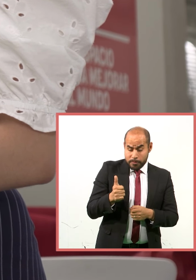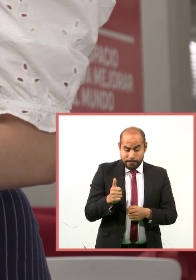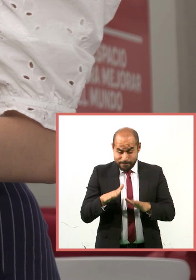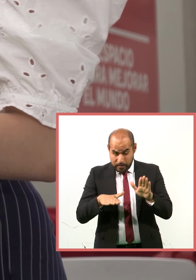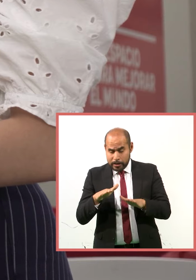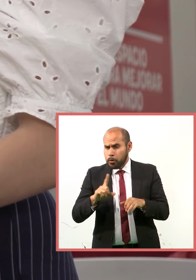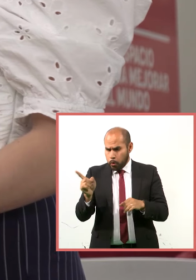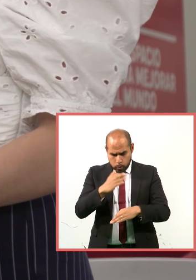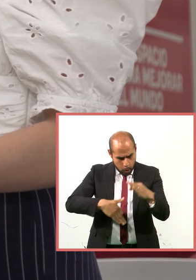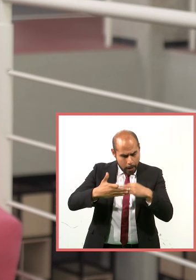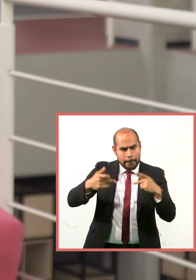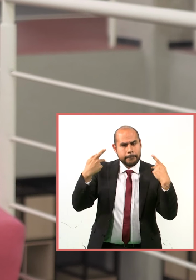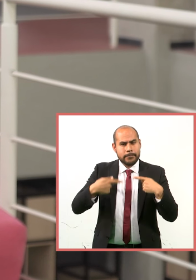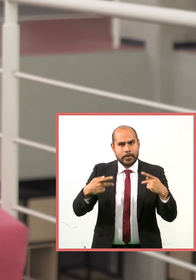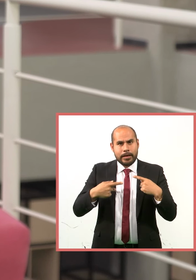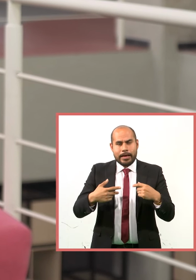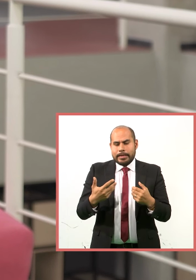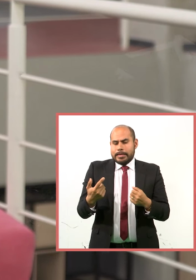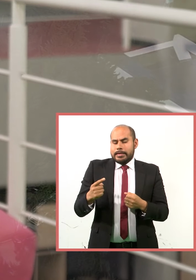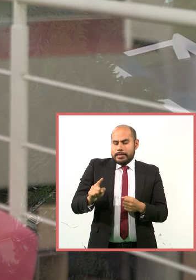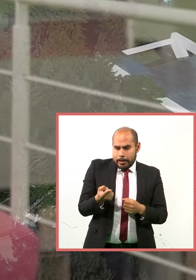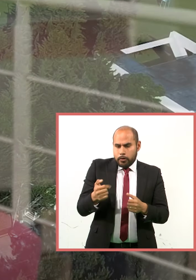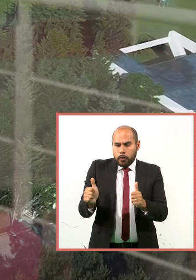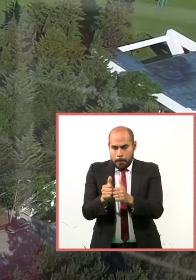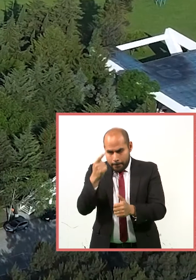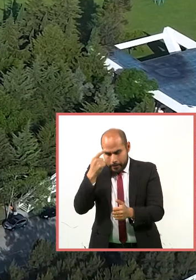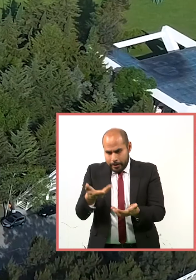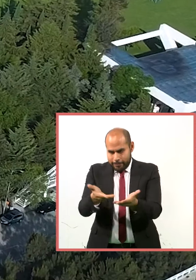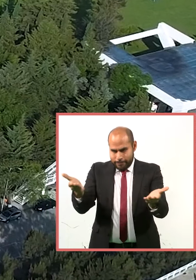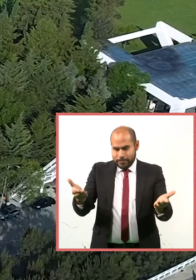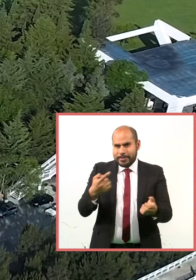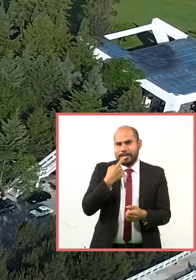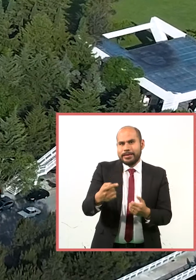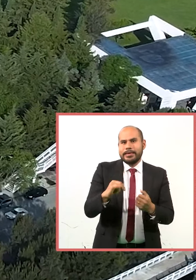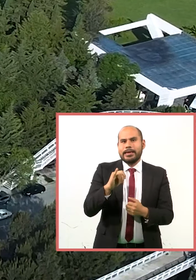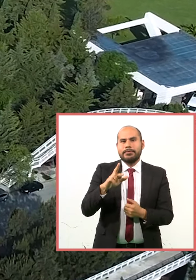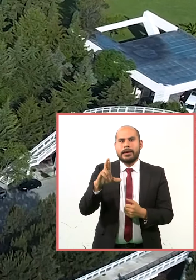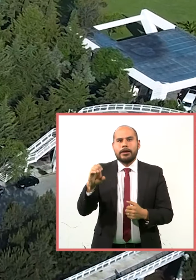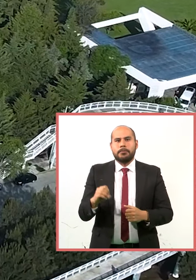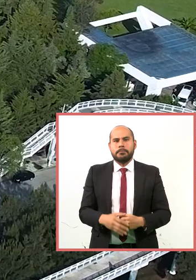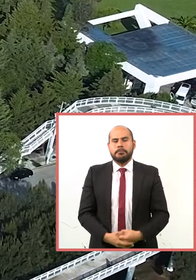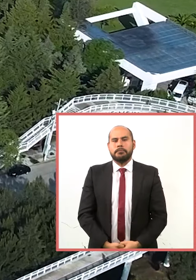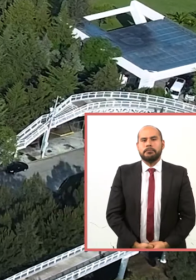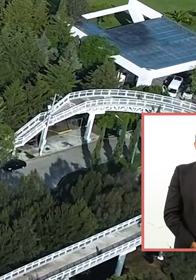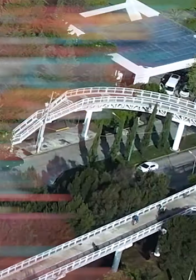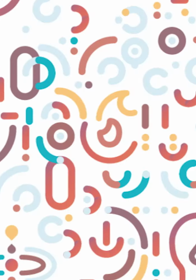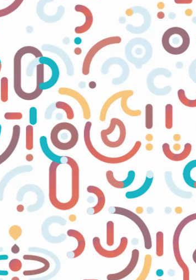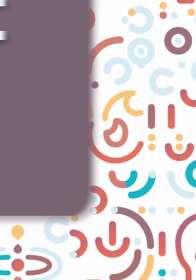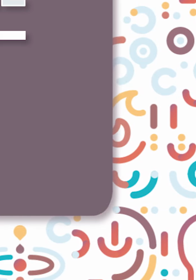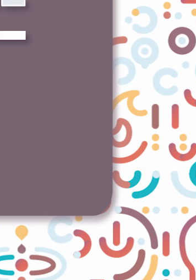ayudarnos a nosotros o a los demás, sino ayudar a todas las personas, ser Connie para los demás, como lo dice la Ibero.